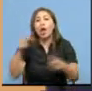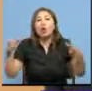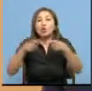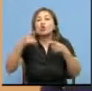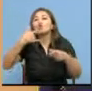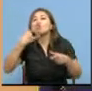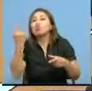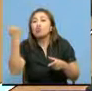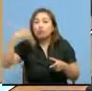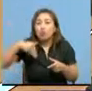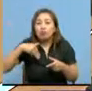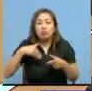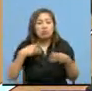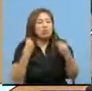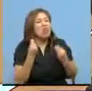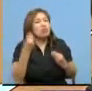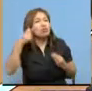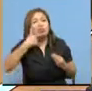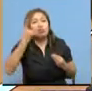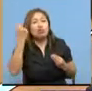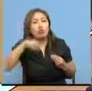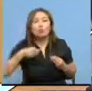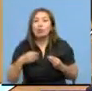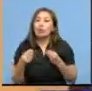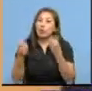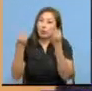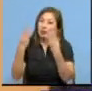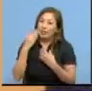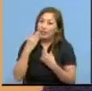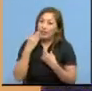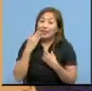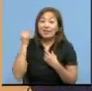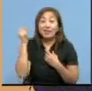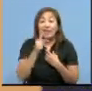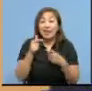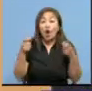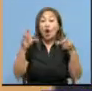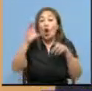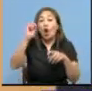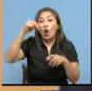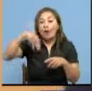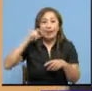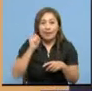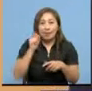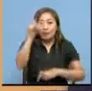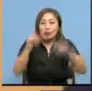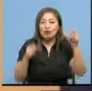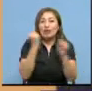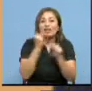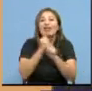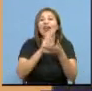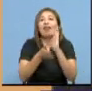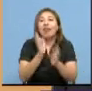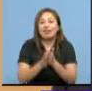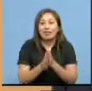tardes bienvenida que es zoom hola buenas tardes eso es una ong es un grupo de voluntarios y